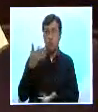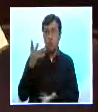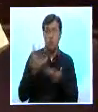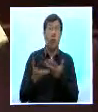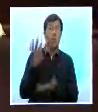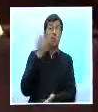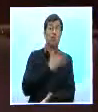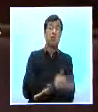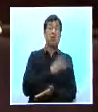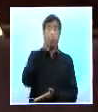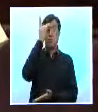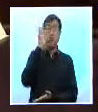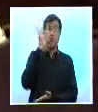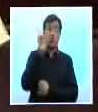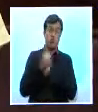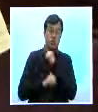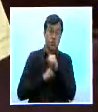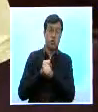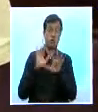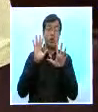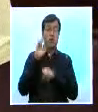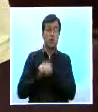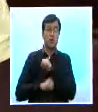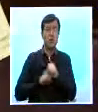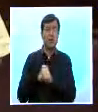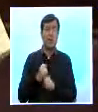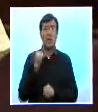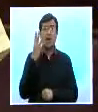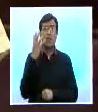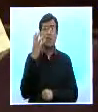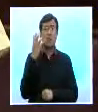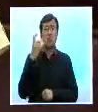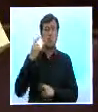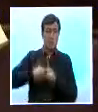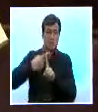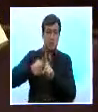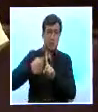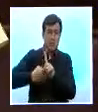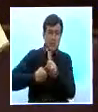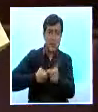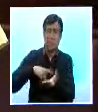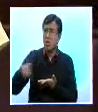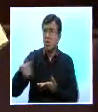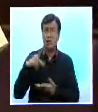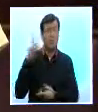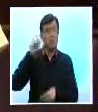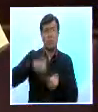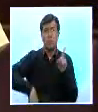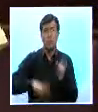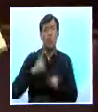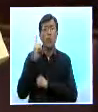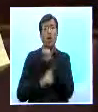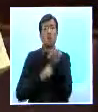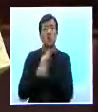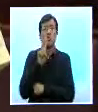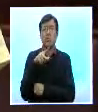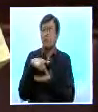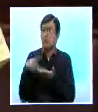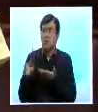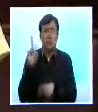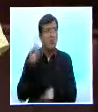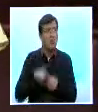una deuda en 8 10 años como lo vamos a pagar en 14 meses y en muchos casos compañeros le están dando 2